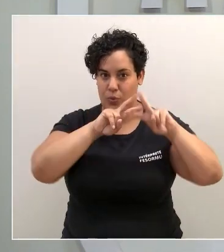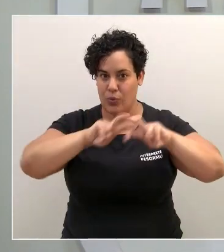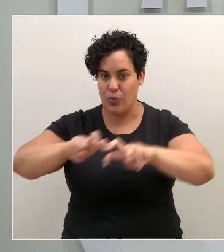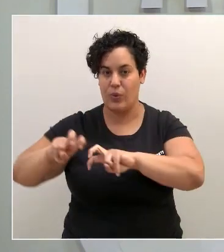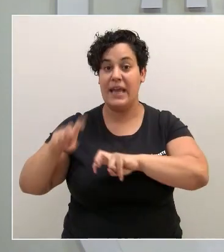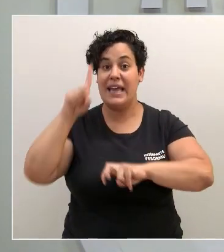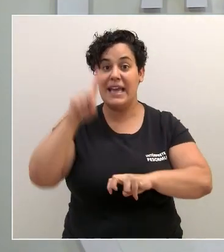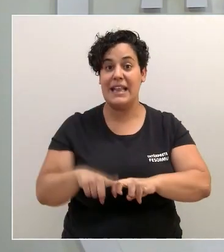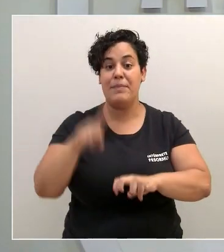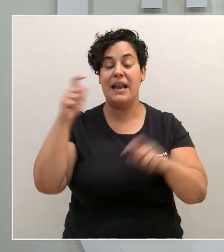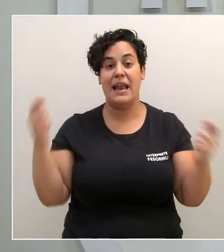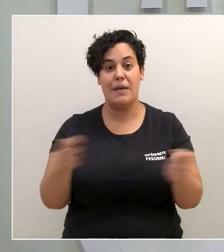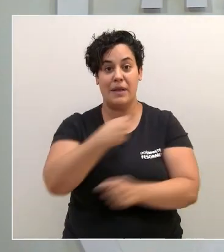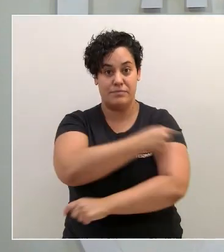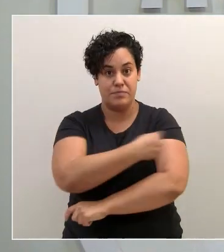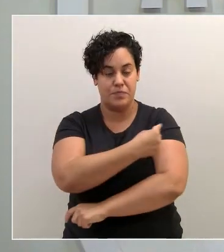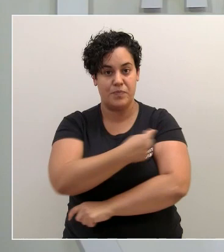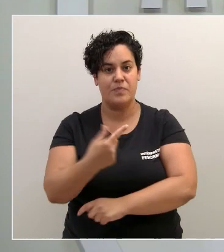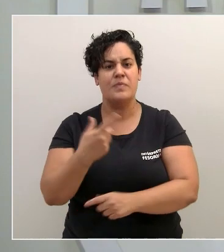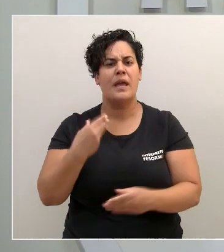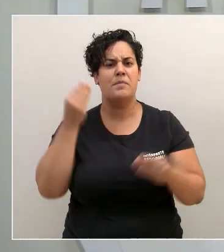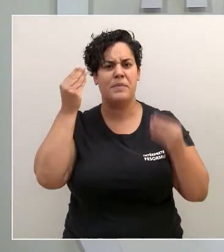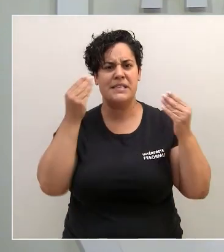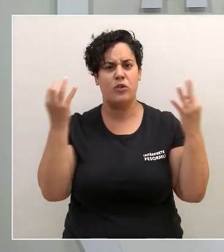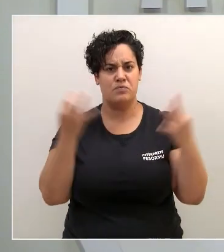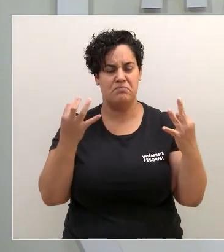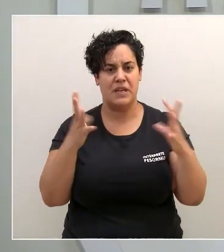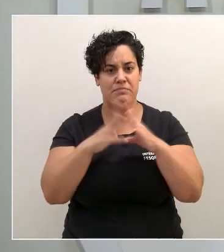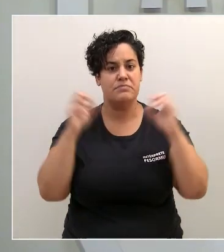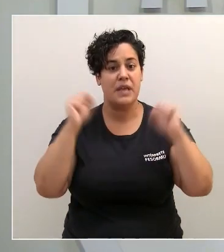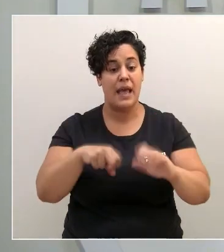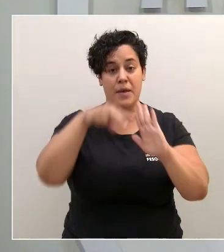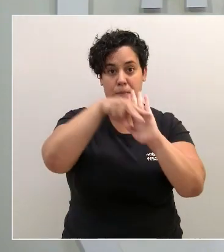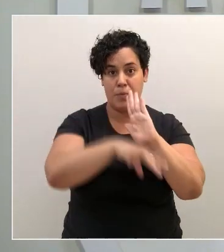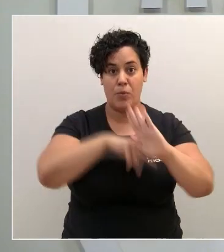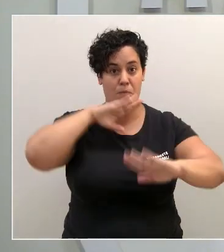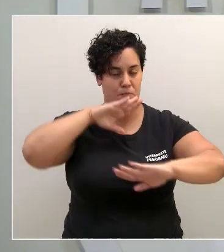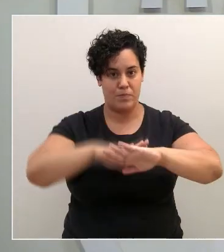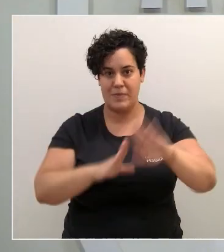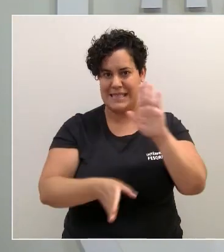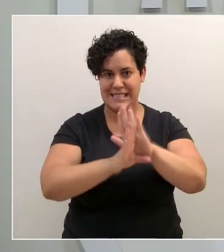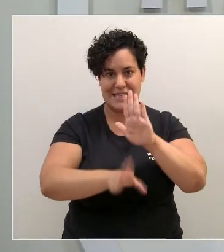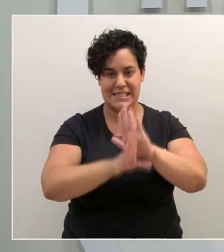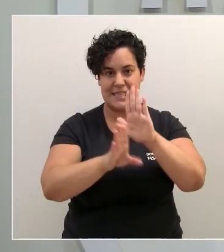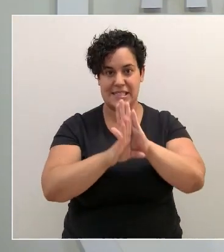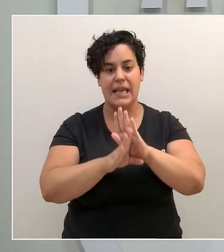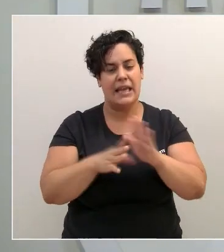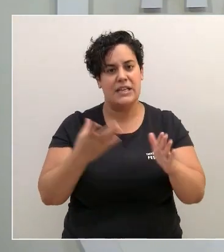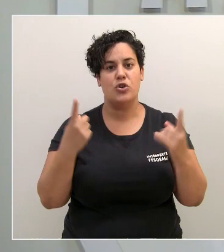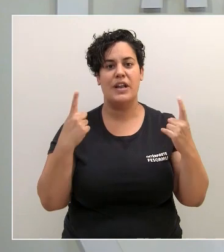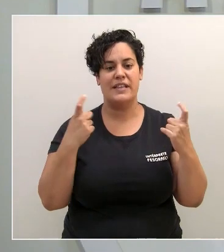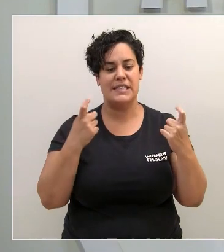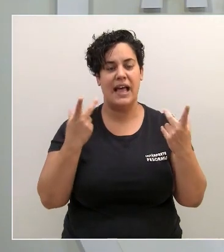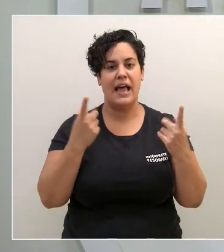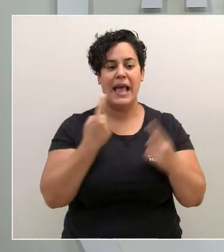de vacunación, ha acordado mantener el resto de las medidas vigentes hasta ahora en la región de Murcia para seguir analizando la evolución